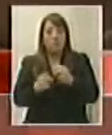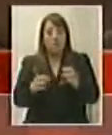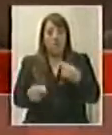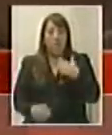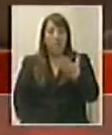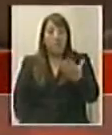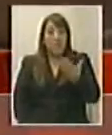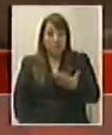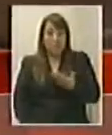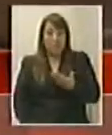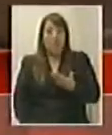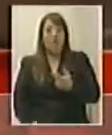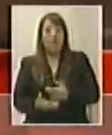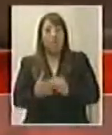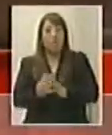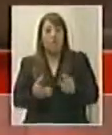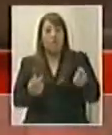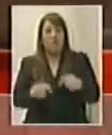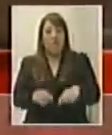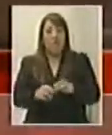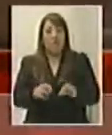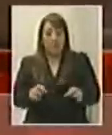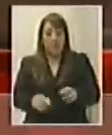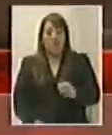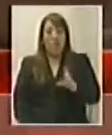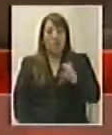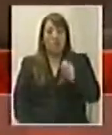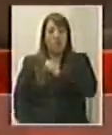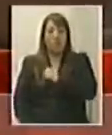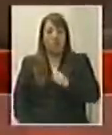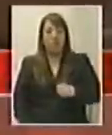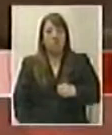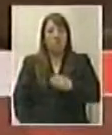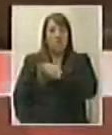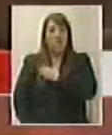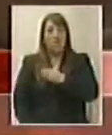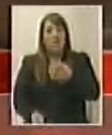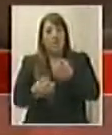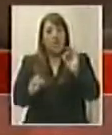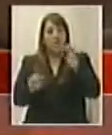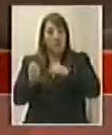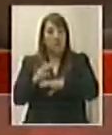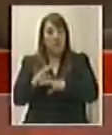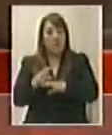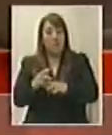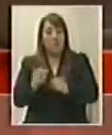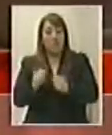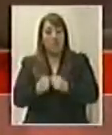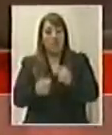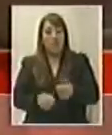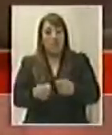pidió que se presenten aquí en el Pleno los señores ministros de Energía y Minas, de